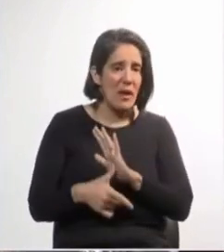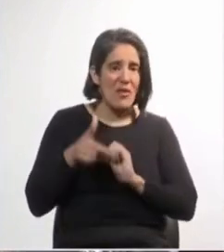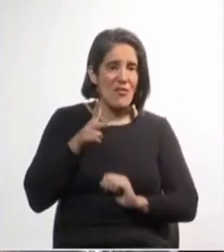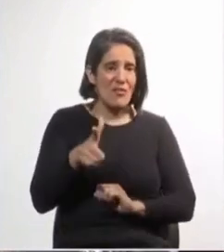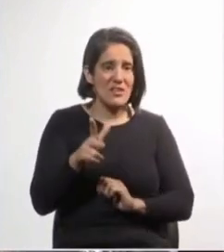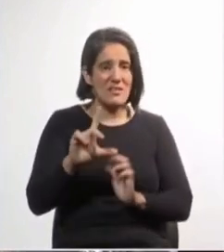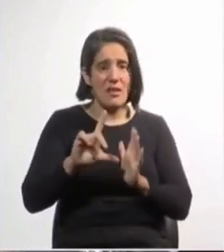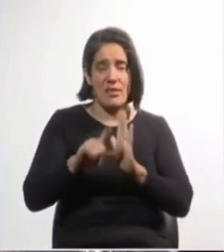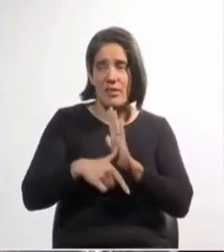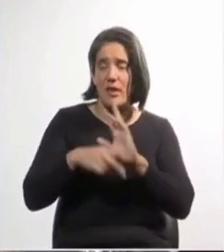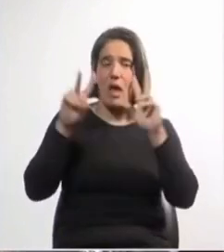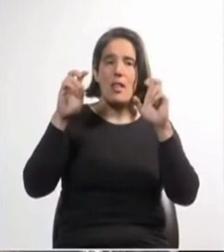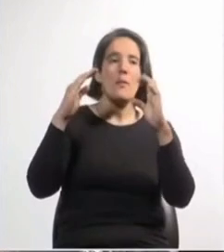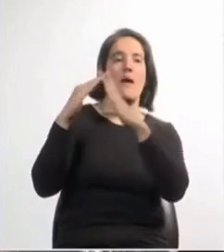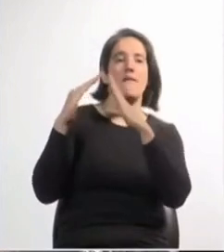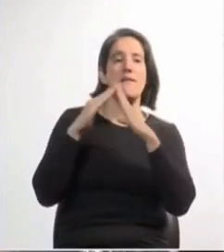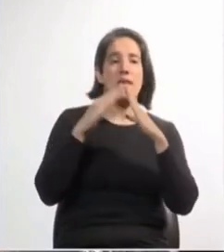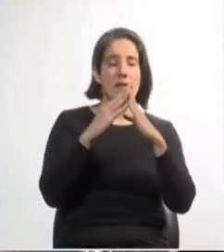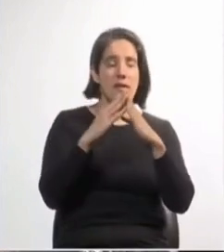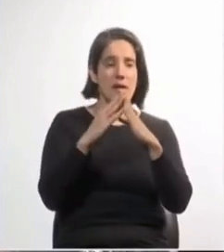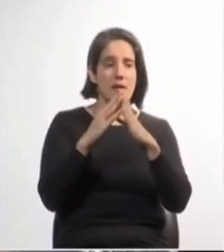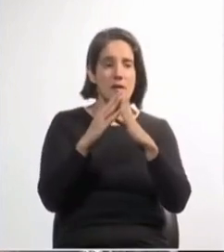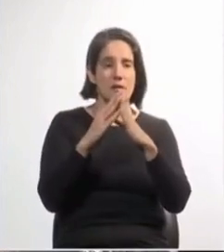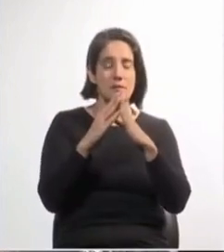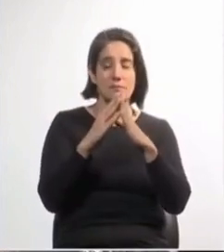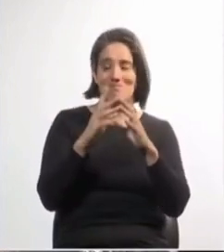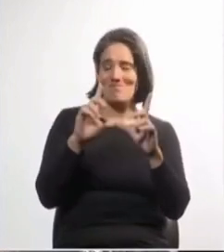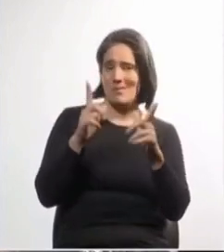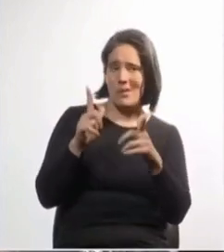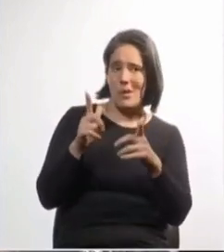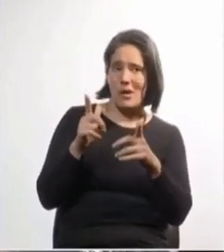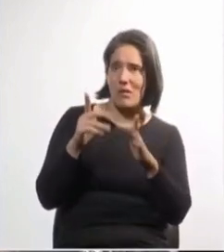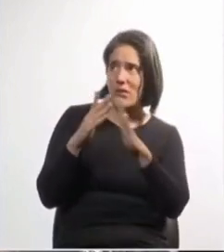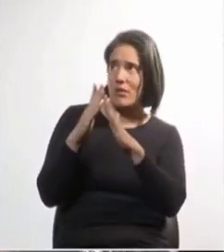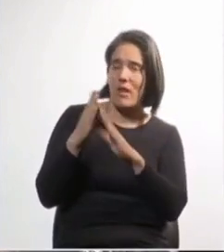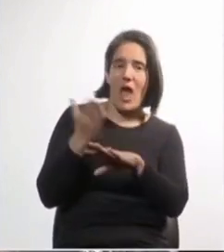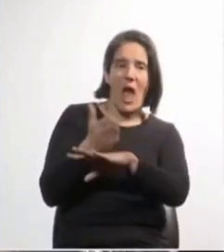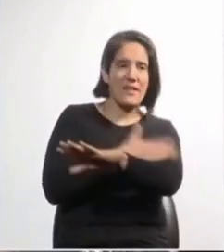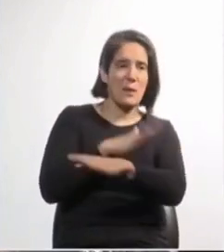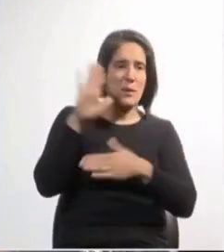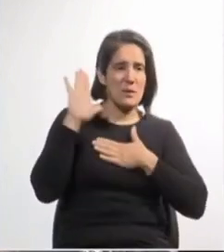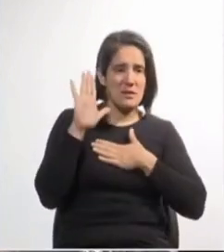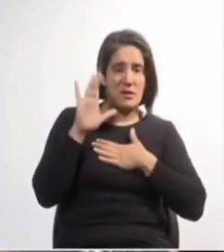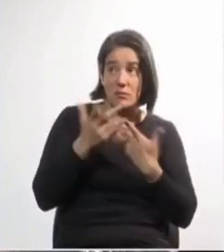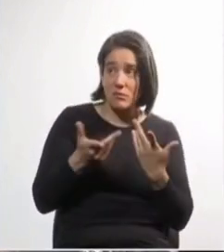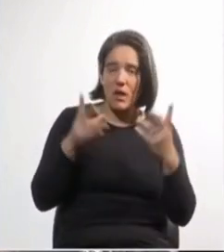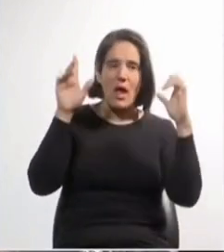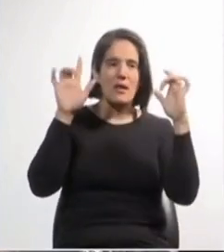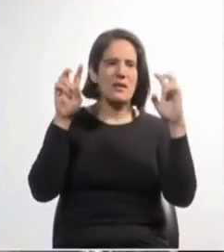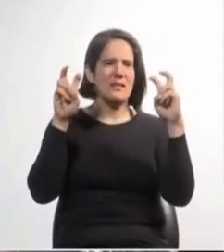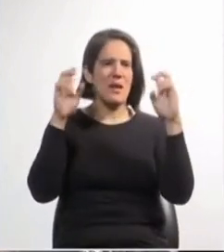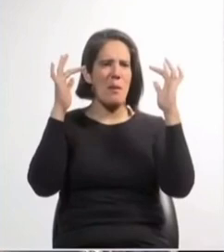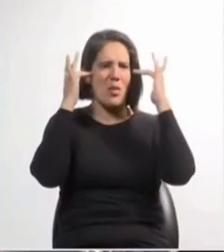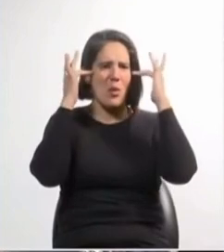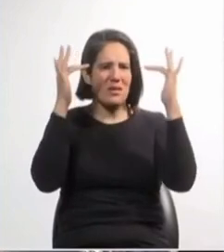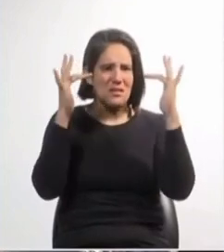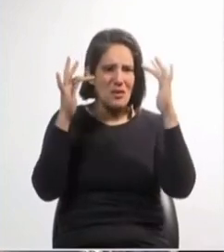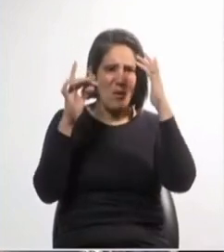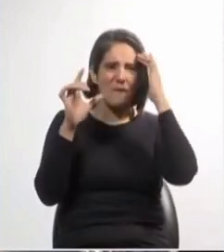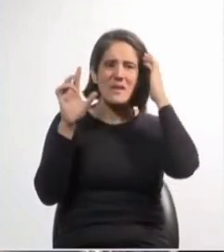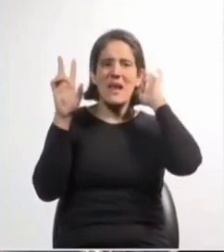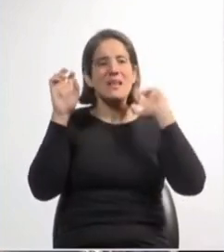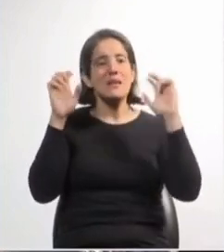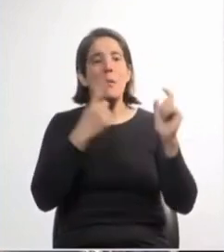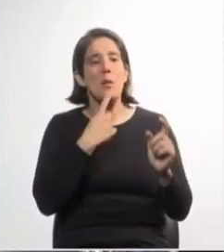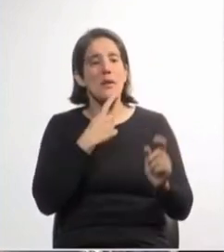de vivienda donde no aparecen las viviendas prometidas, en temas de educación, en temas de políticas